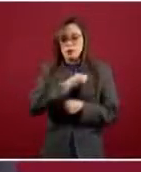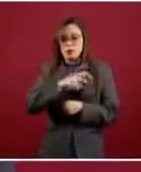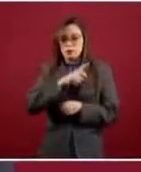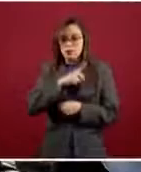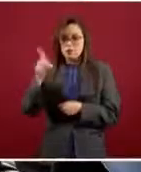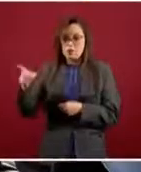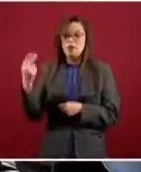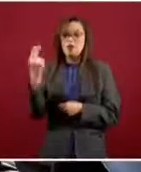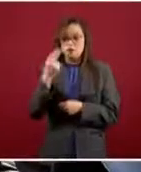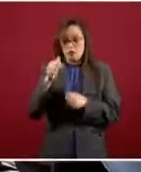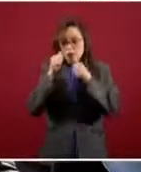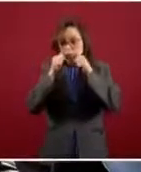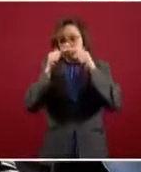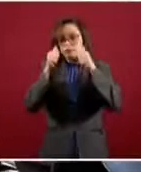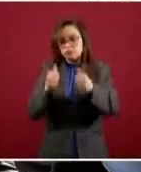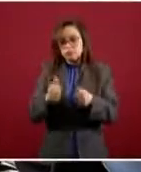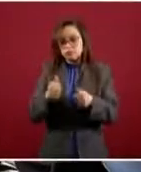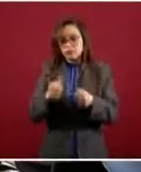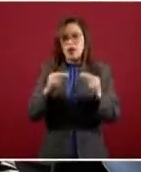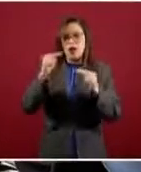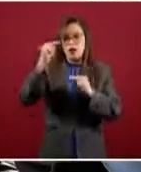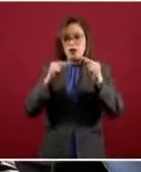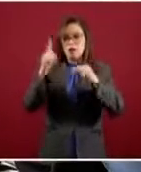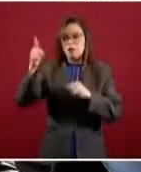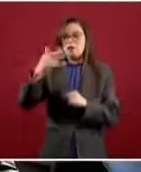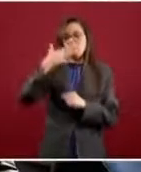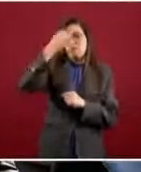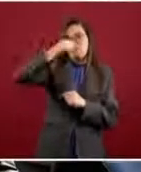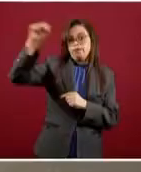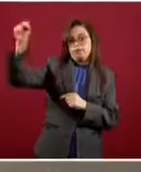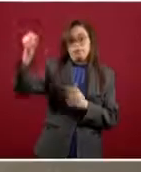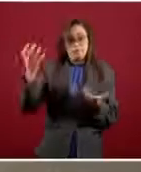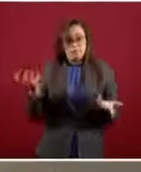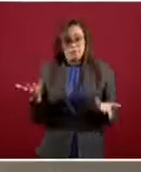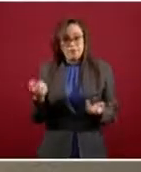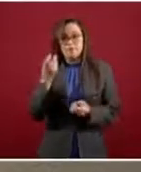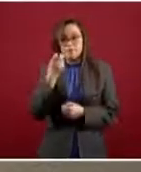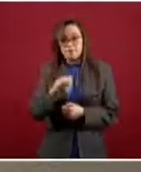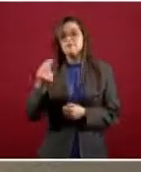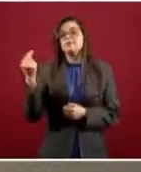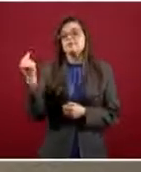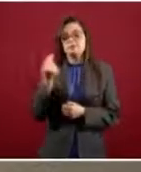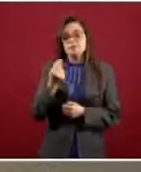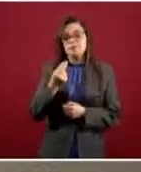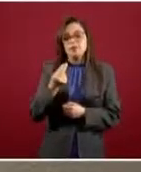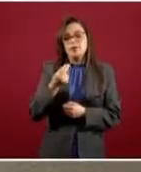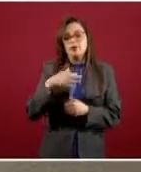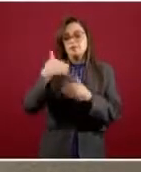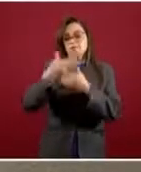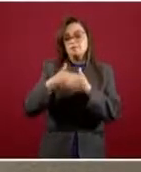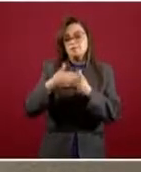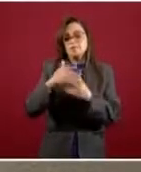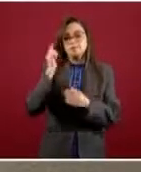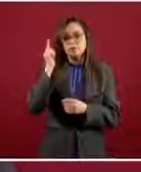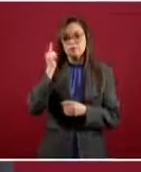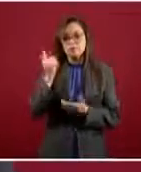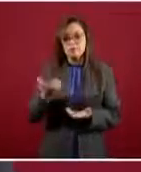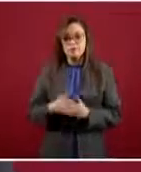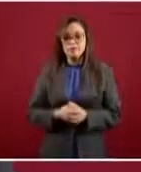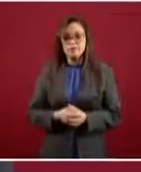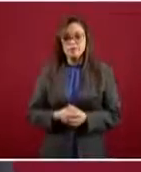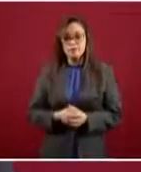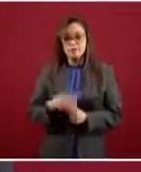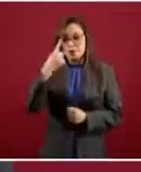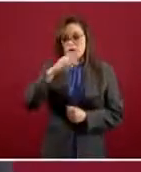nivel de especialización que se requiere para atender esta patología. Esa es la meta que nos hemos planteado, de que podamos llegar a